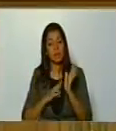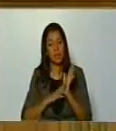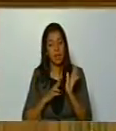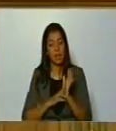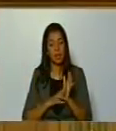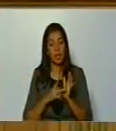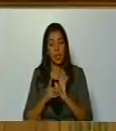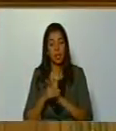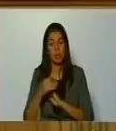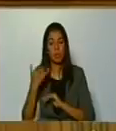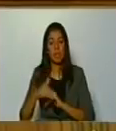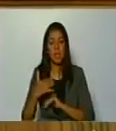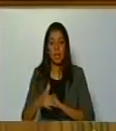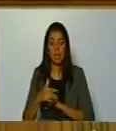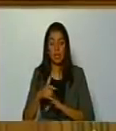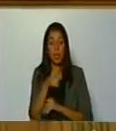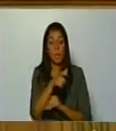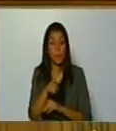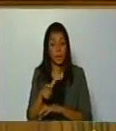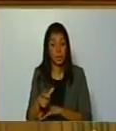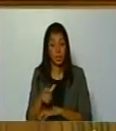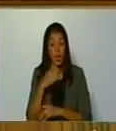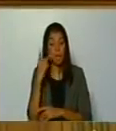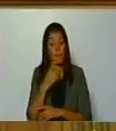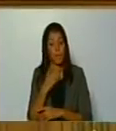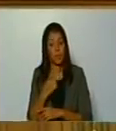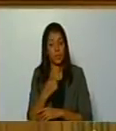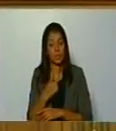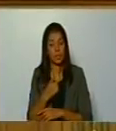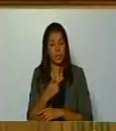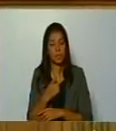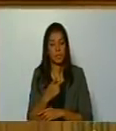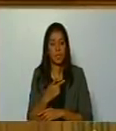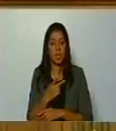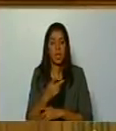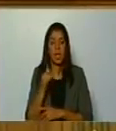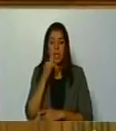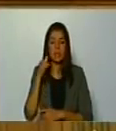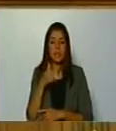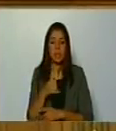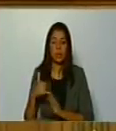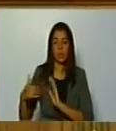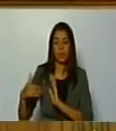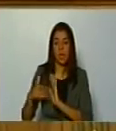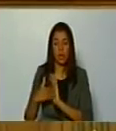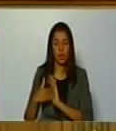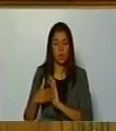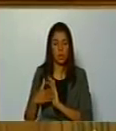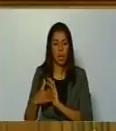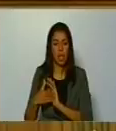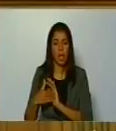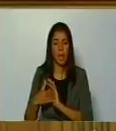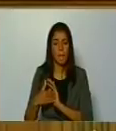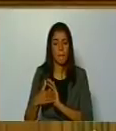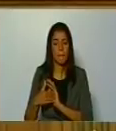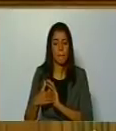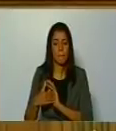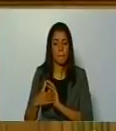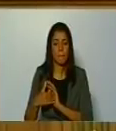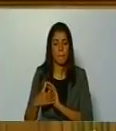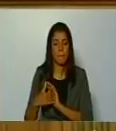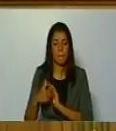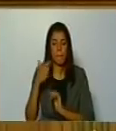a los derechos civiles y políticos. En tanto, la denuncia contra una persona,